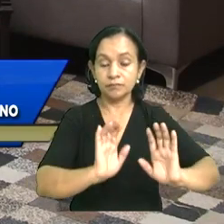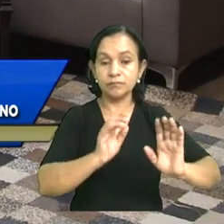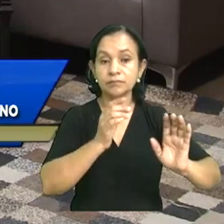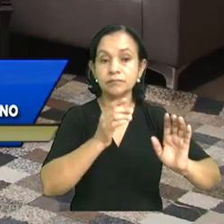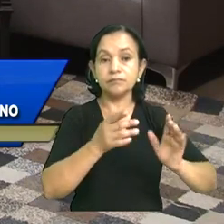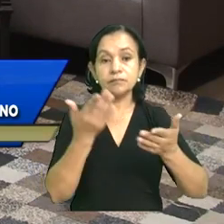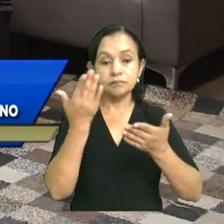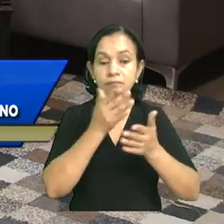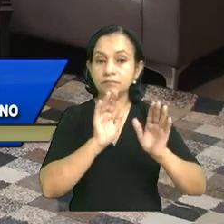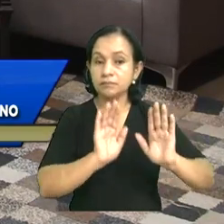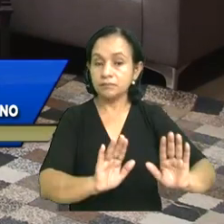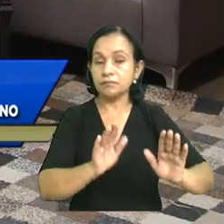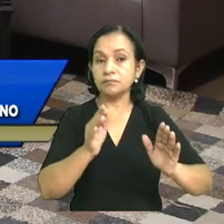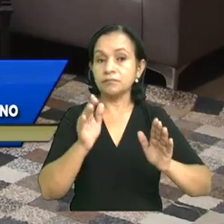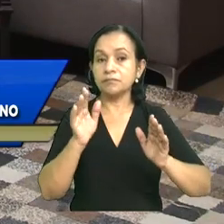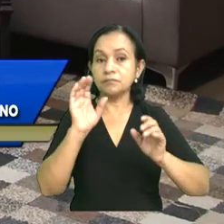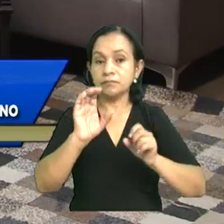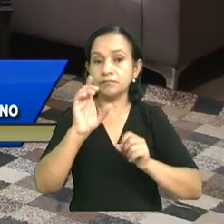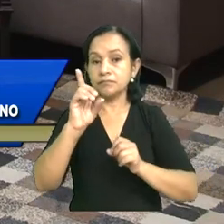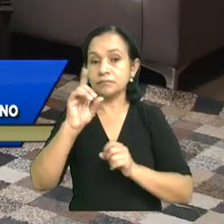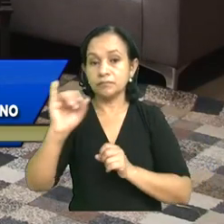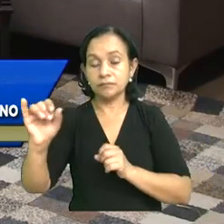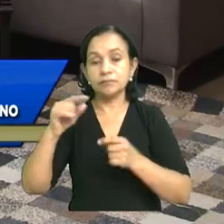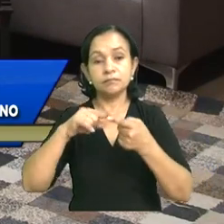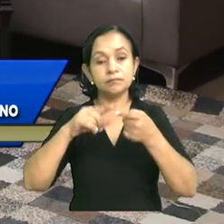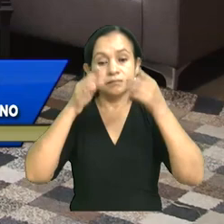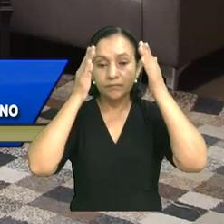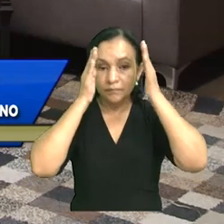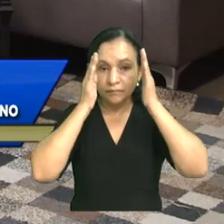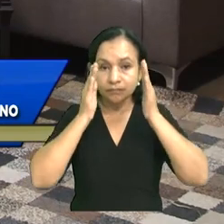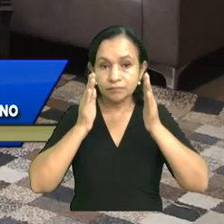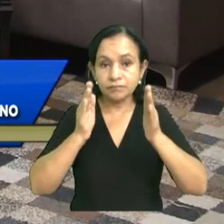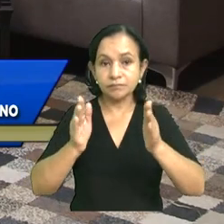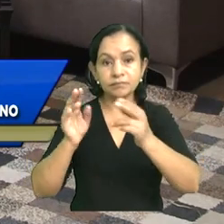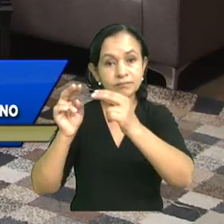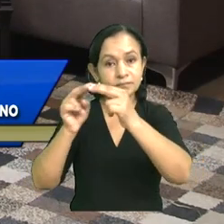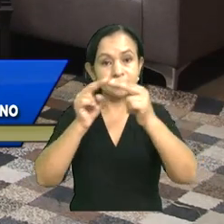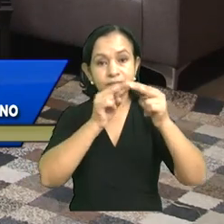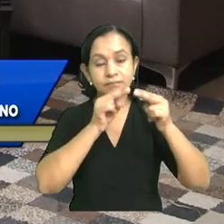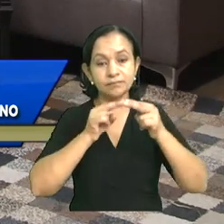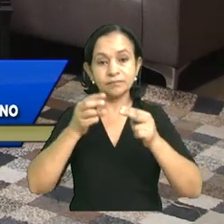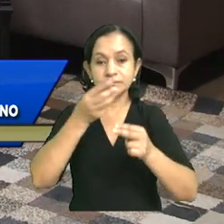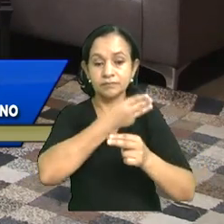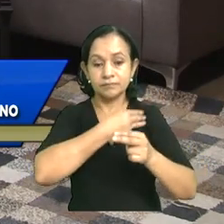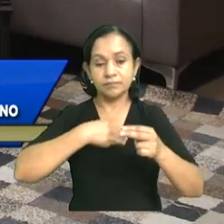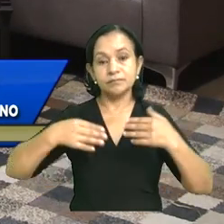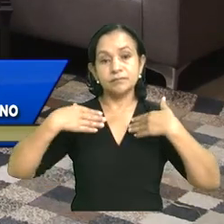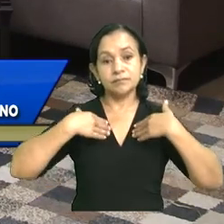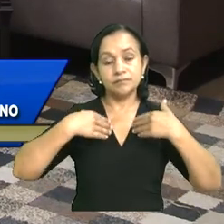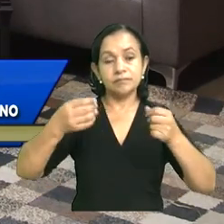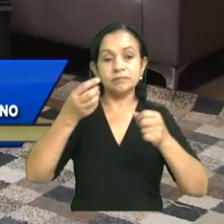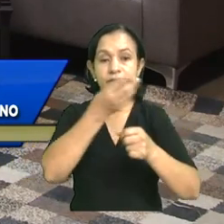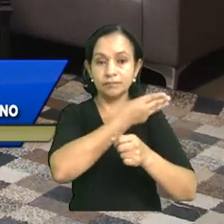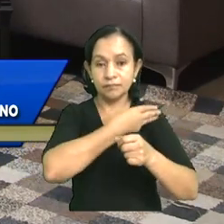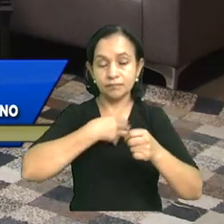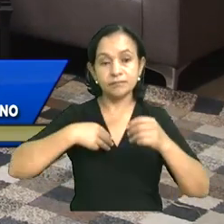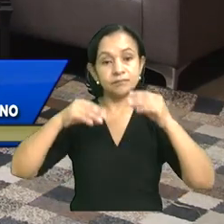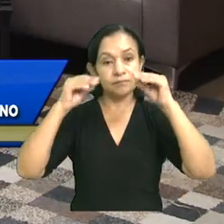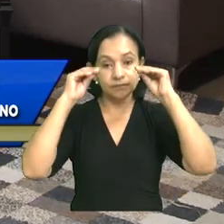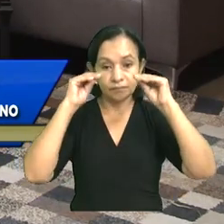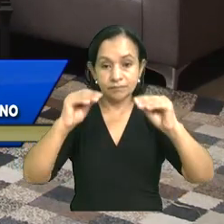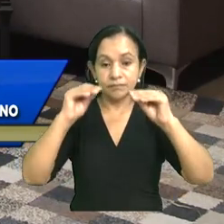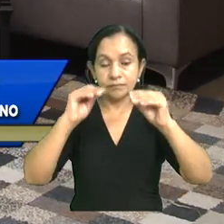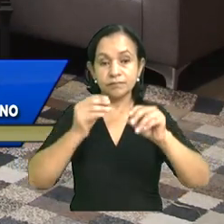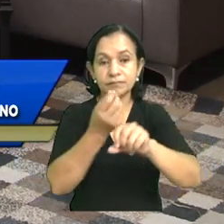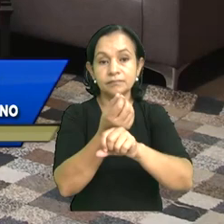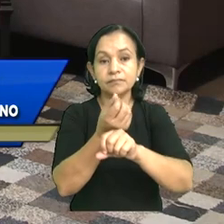y también reciben una atención articulada con el MINSA, con el MINED, y lógicamente los